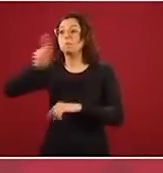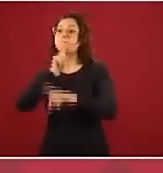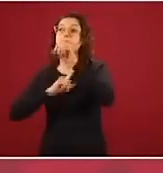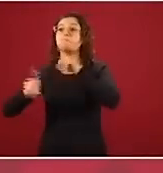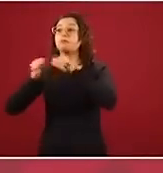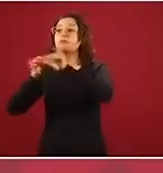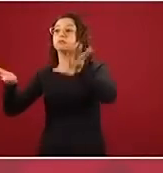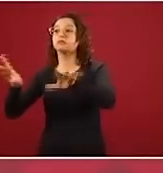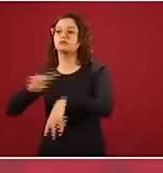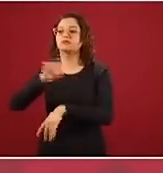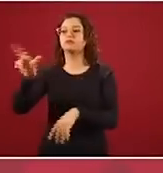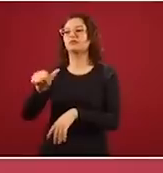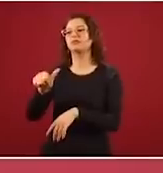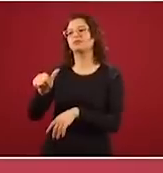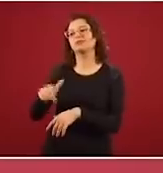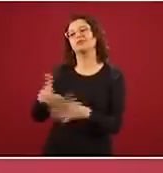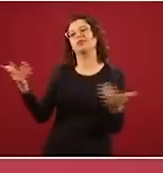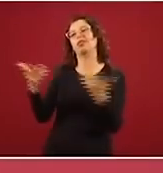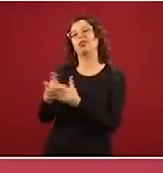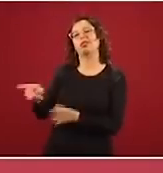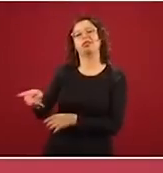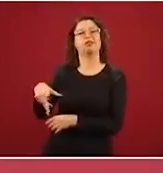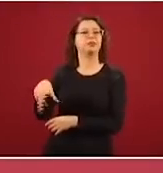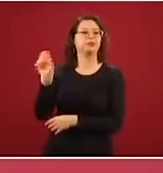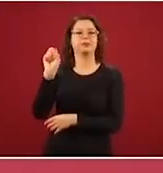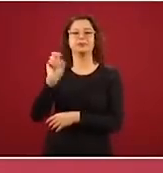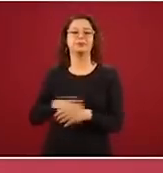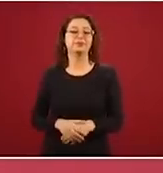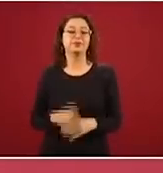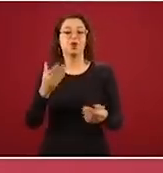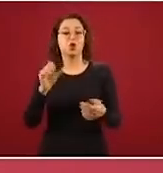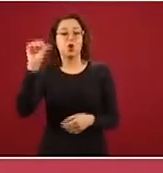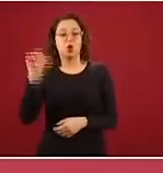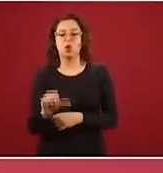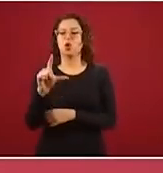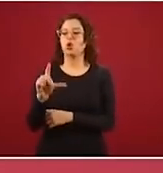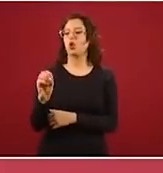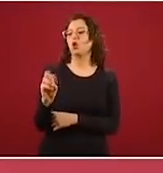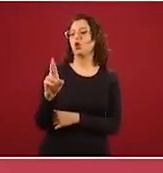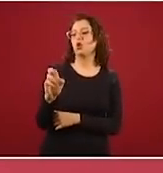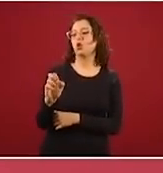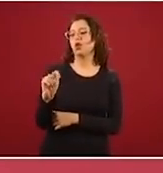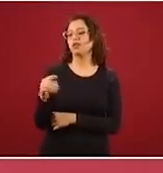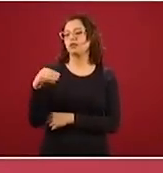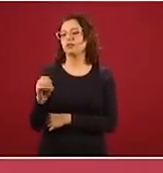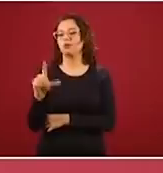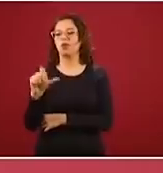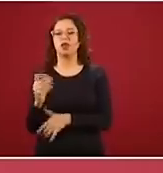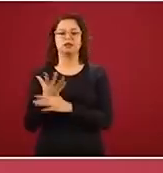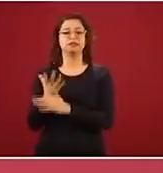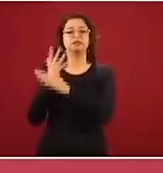hoy Loret de Mola dice que estamos comprando medicinas